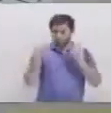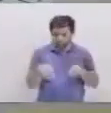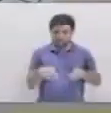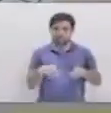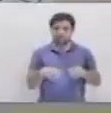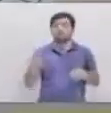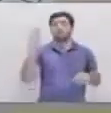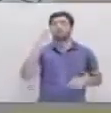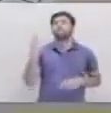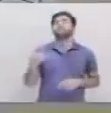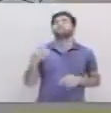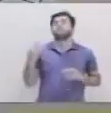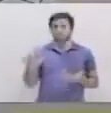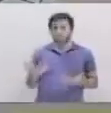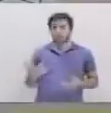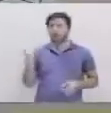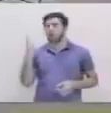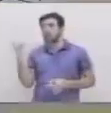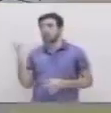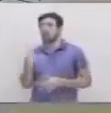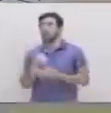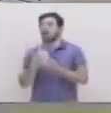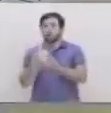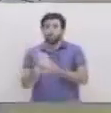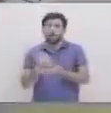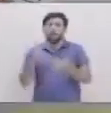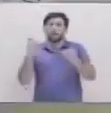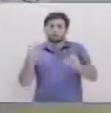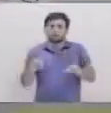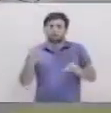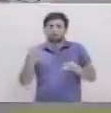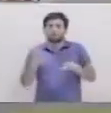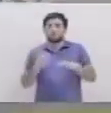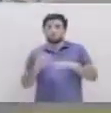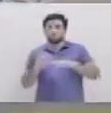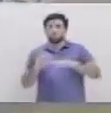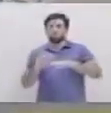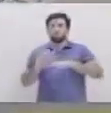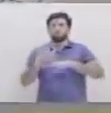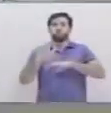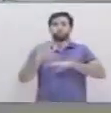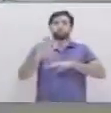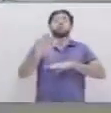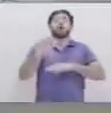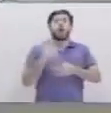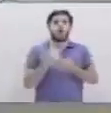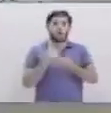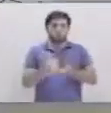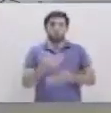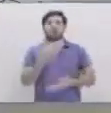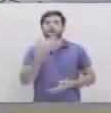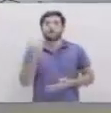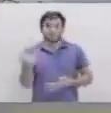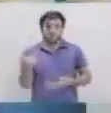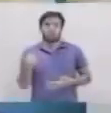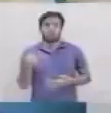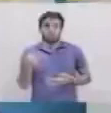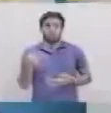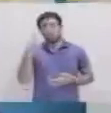todos lados. Esto facilita la movilidad de las personas que utilizan este tipo de